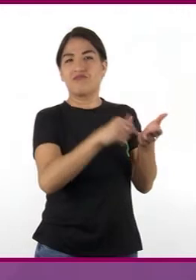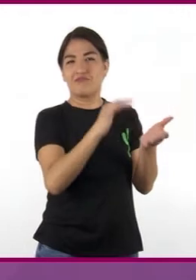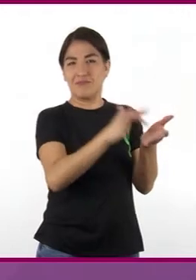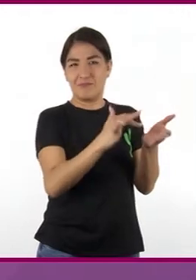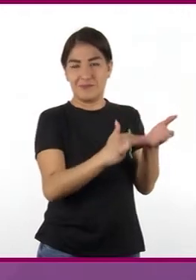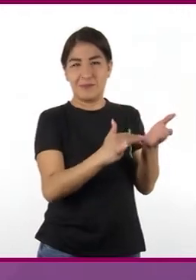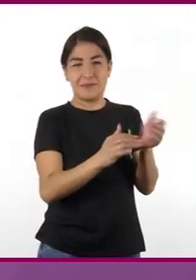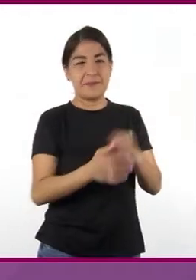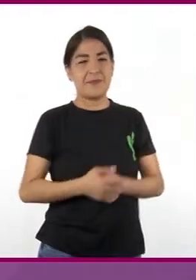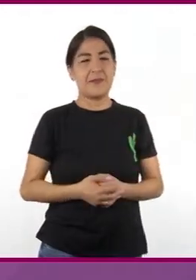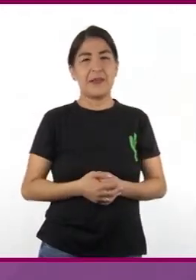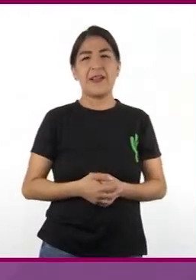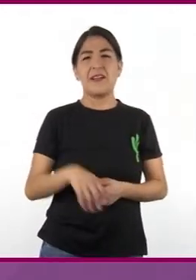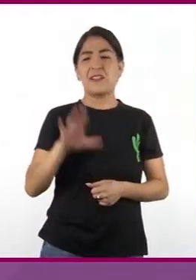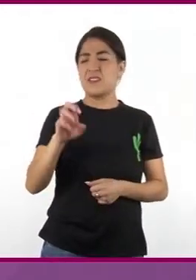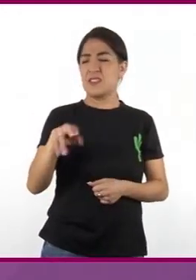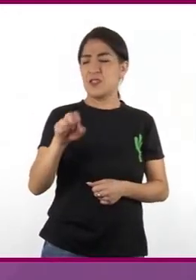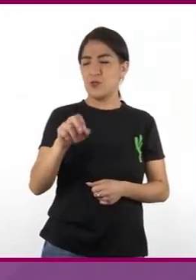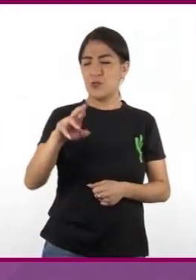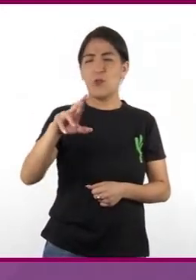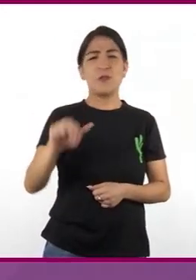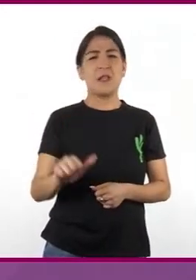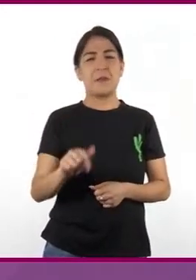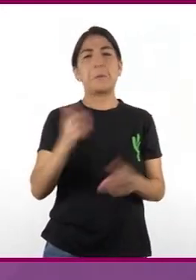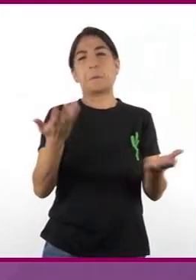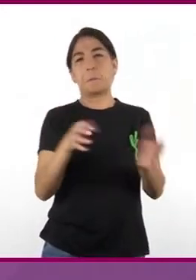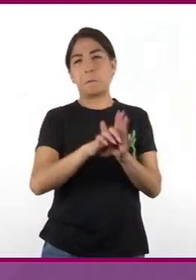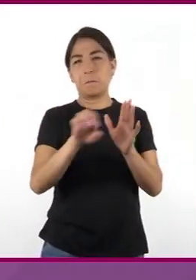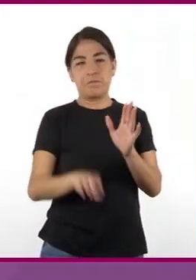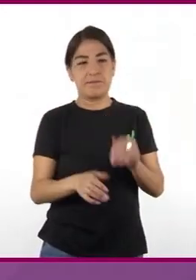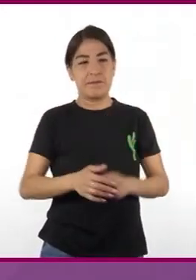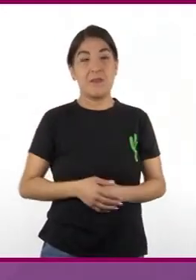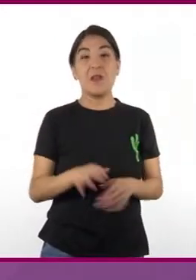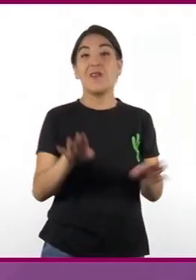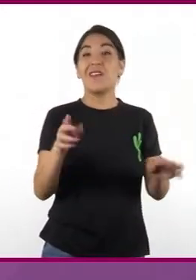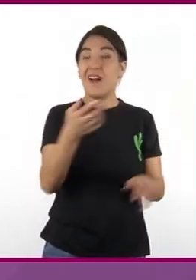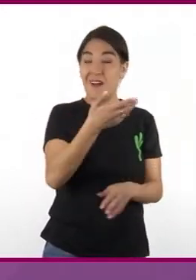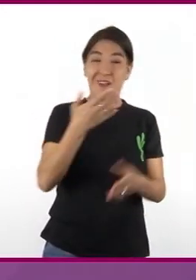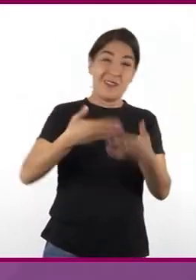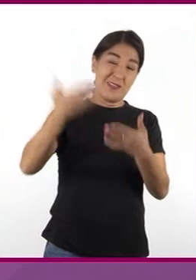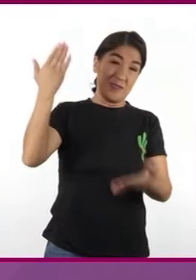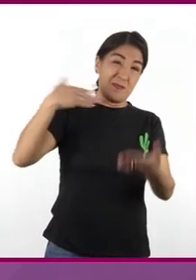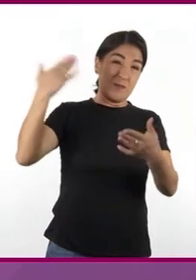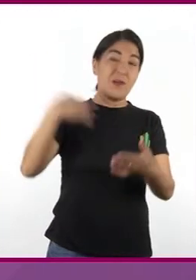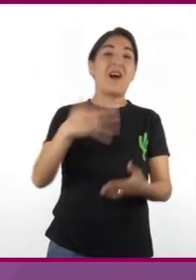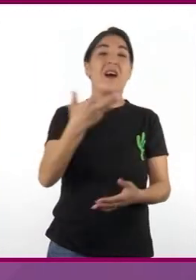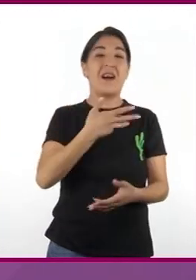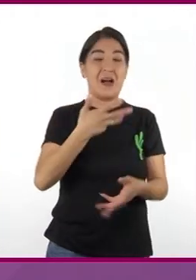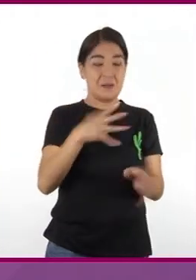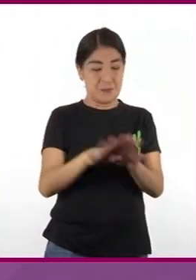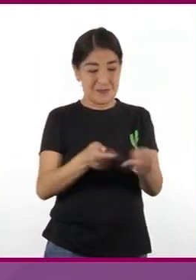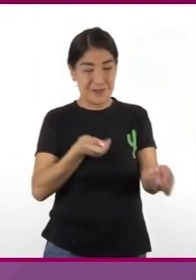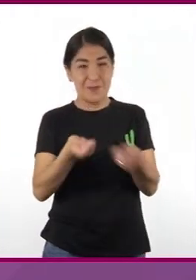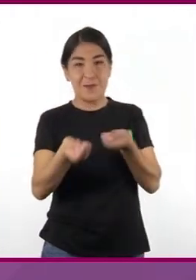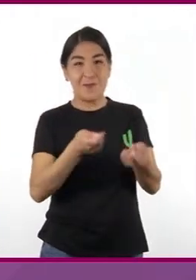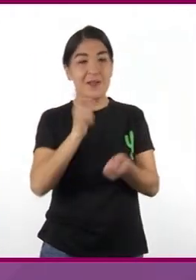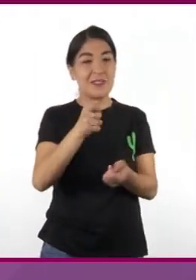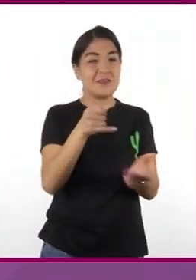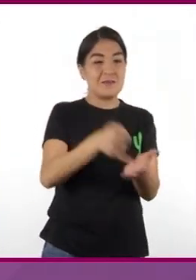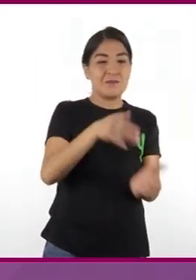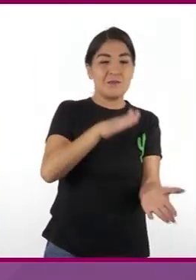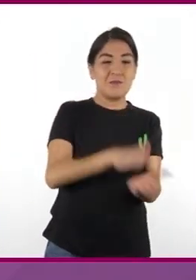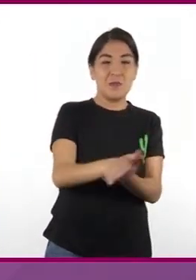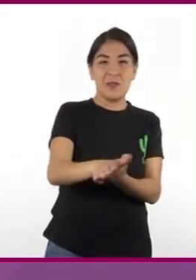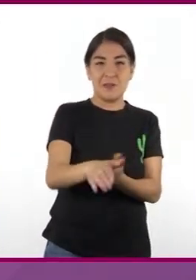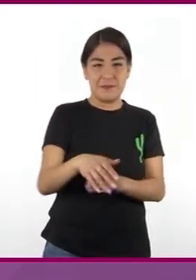La censura, por ejemplo, nos dice que había un control sobre la producción impresa. La tasa, a